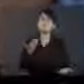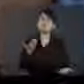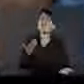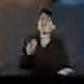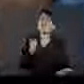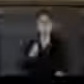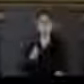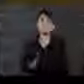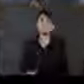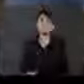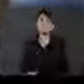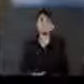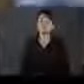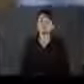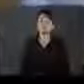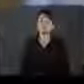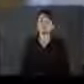¿Qué pasa?